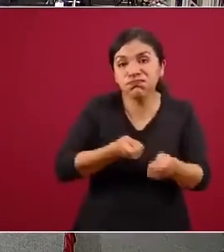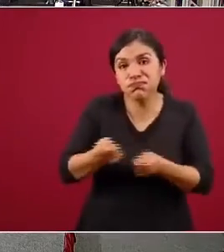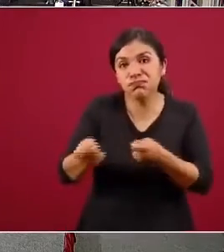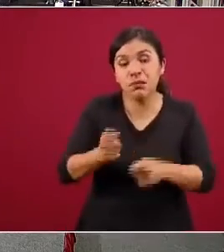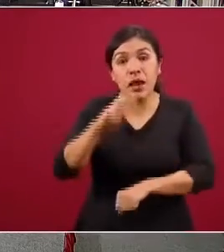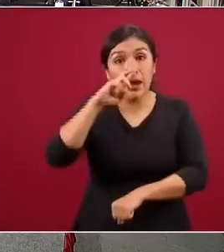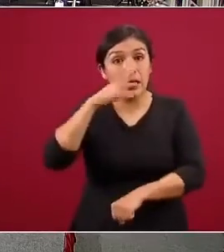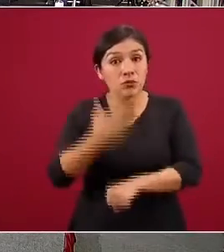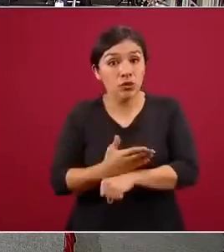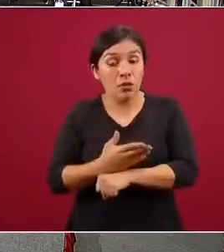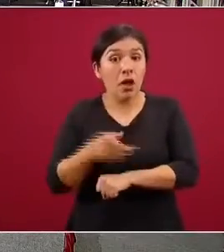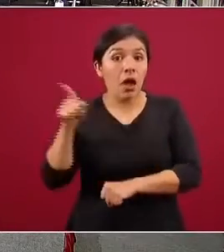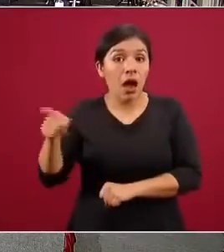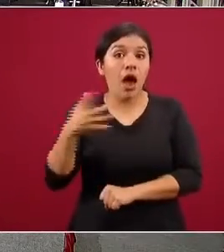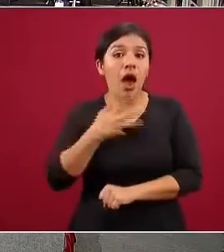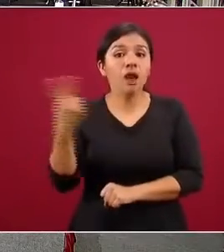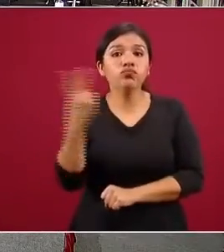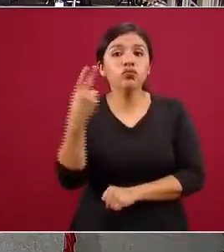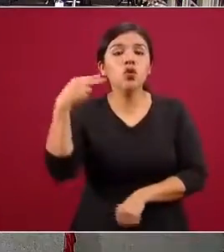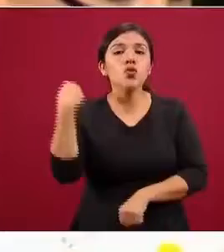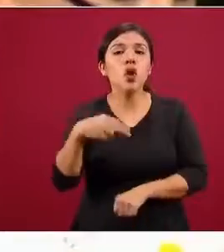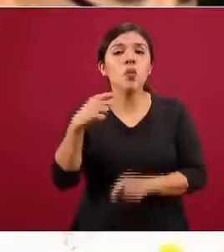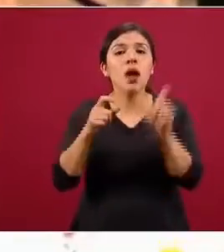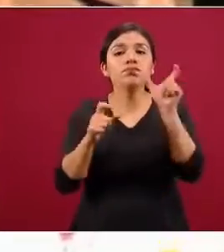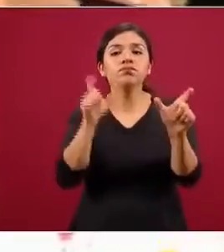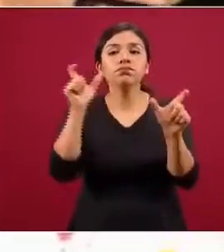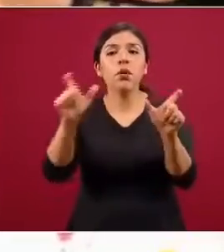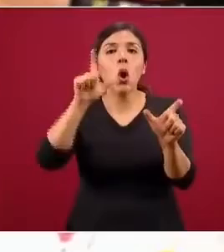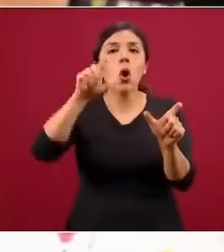los responsables ambos tienen el apellido López.